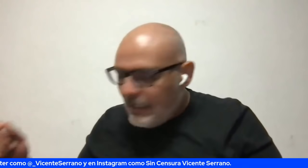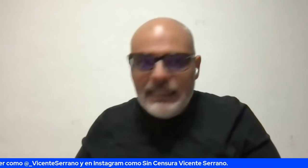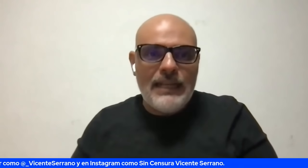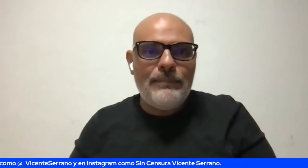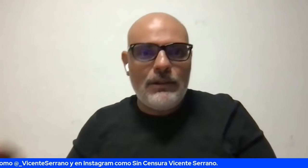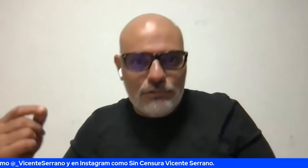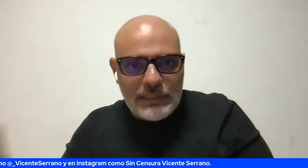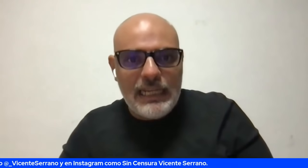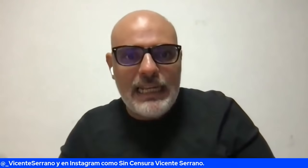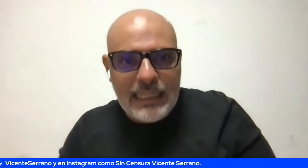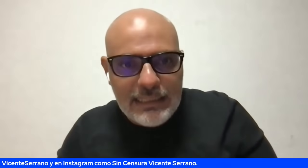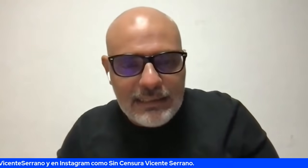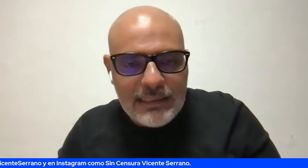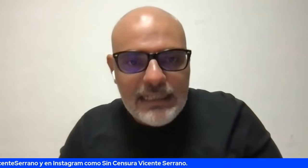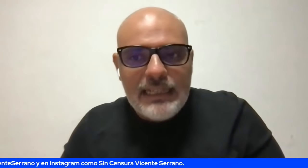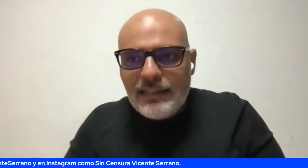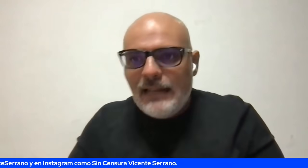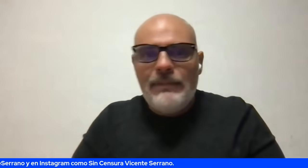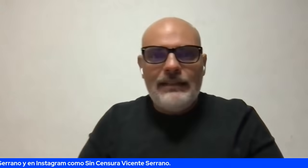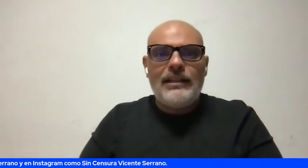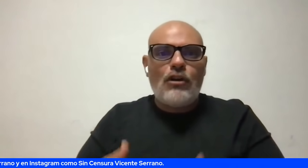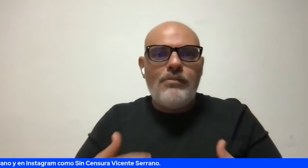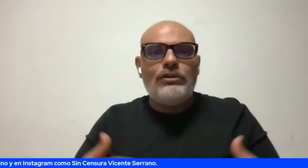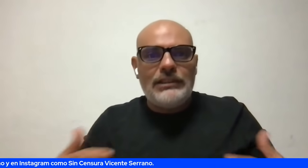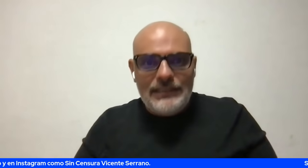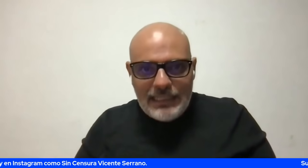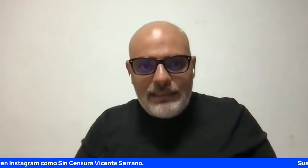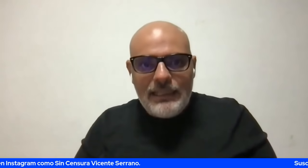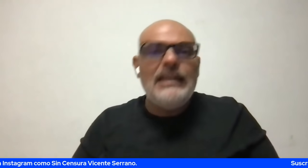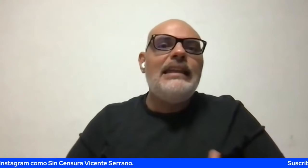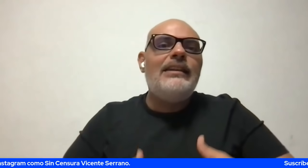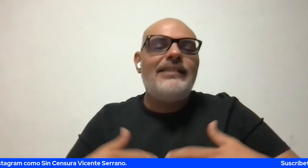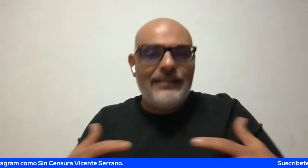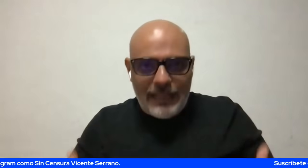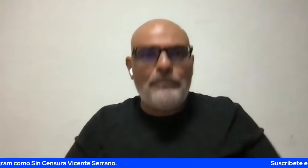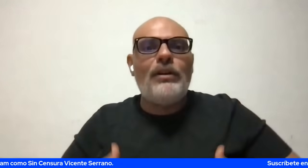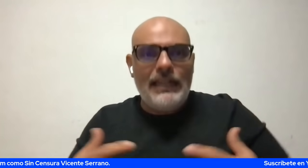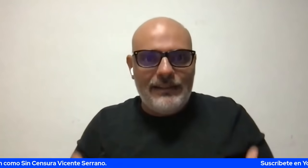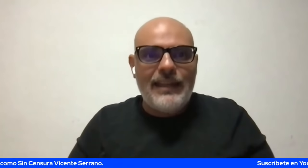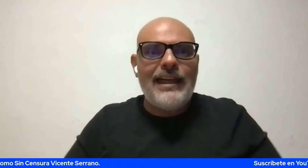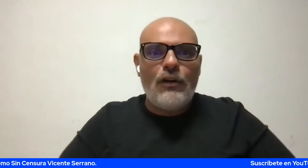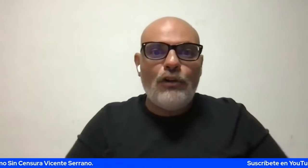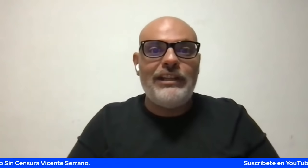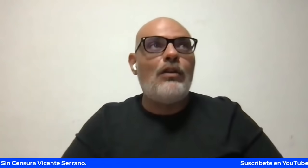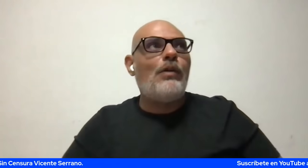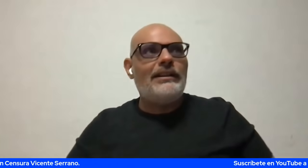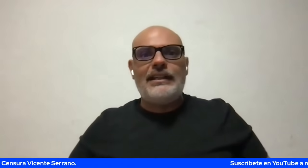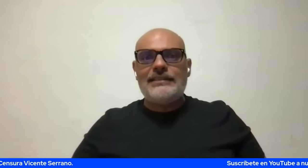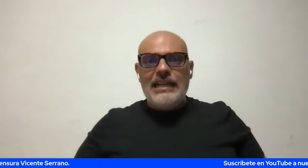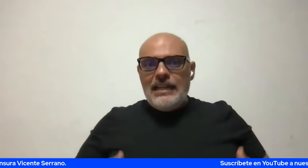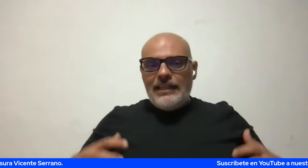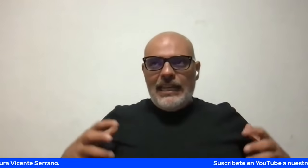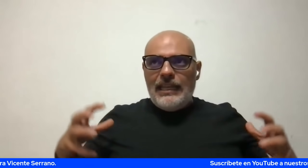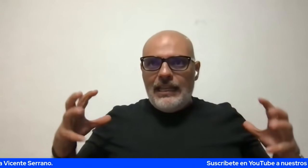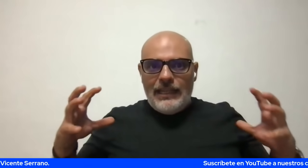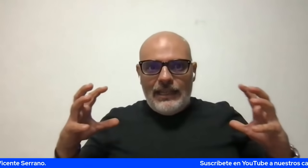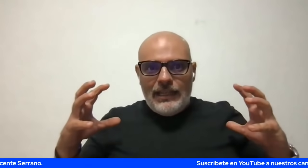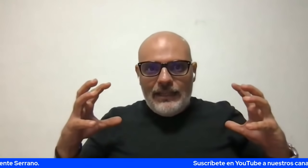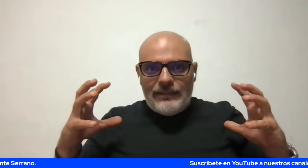calles, pregúntale a la gente realmente cómo se siente y si está polarizada o si encuentras